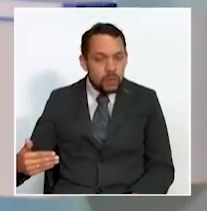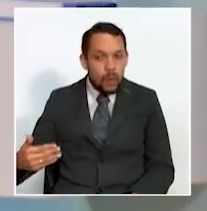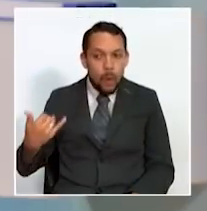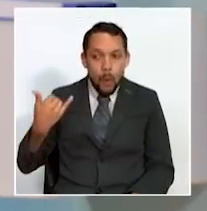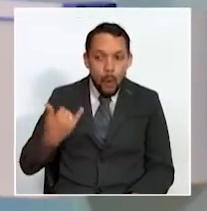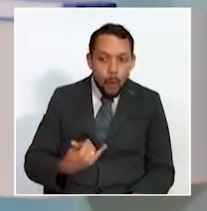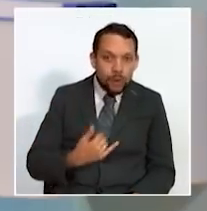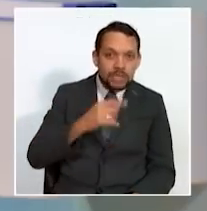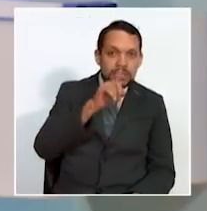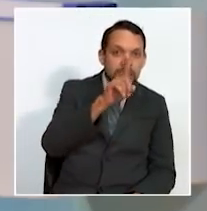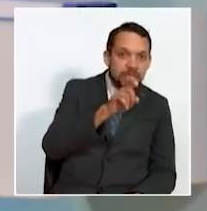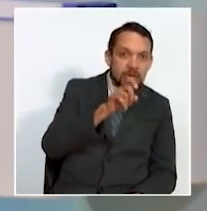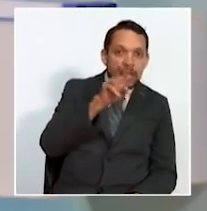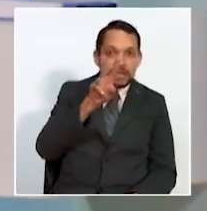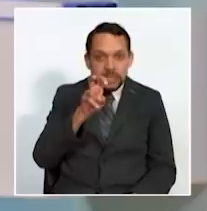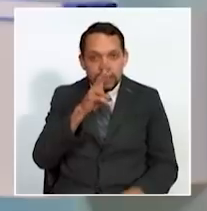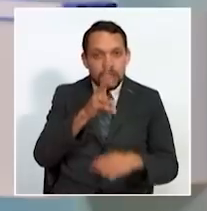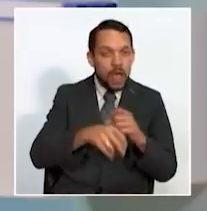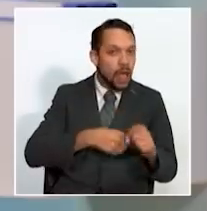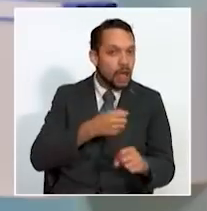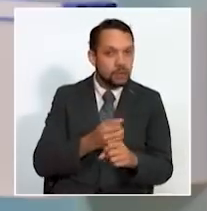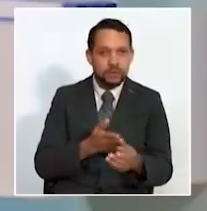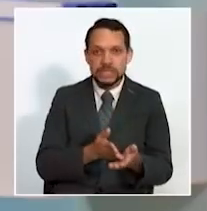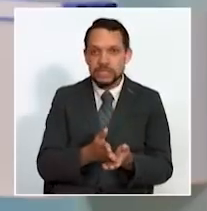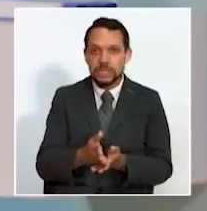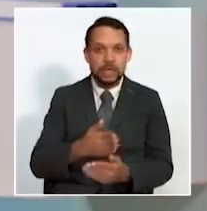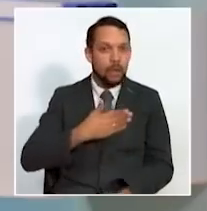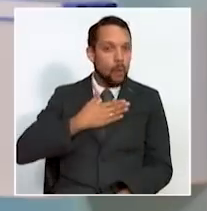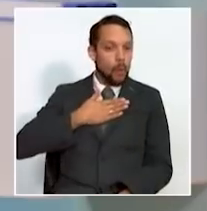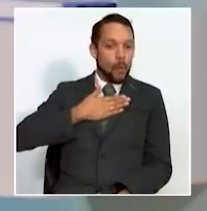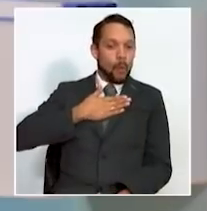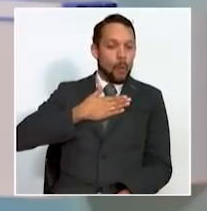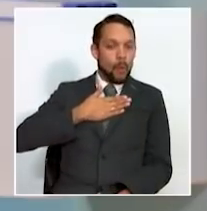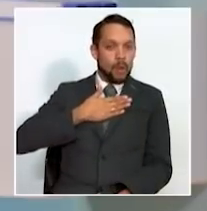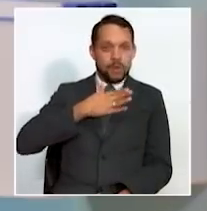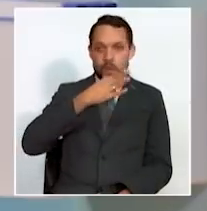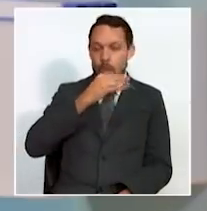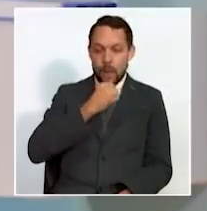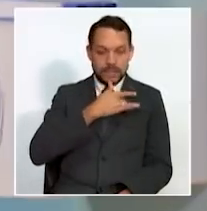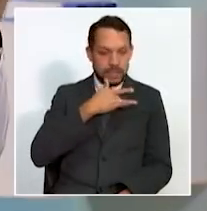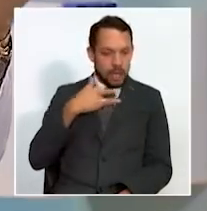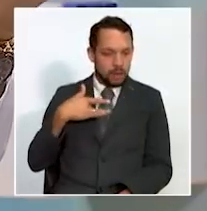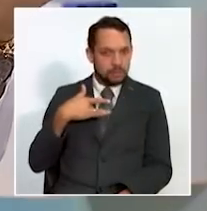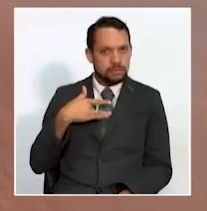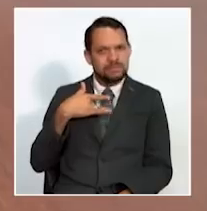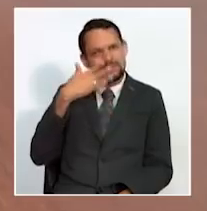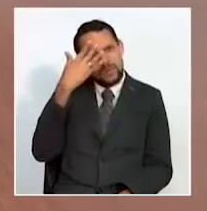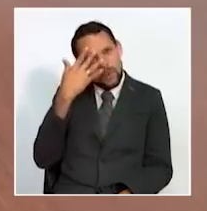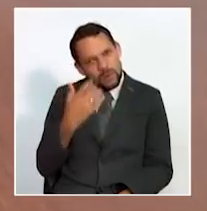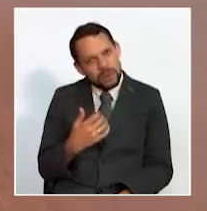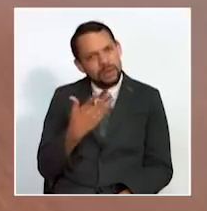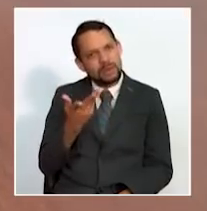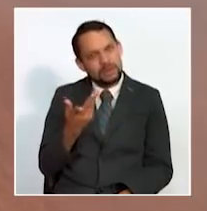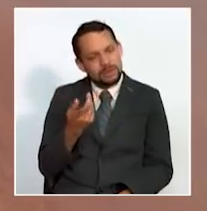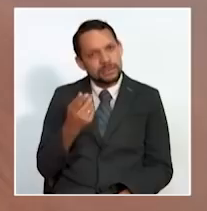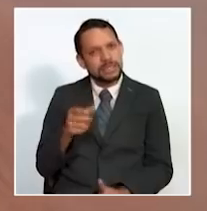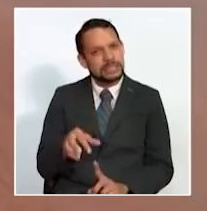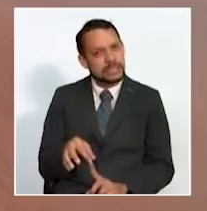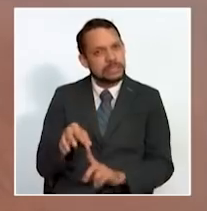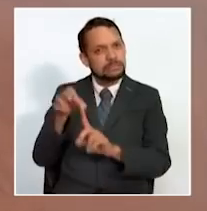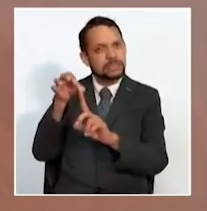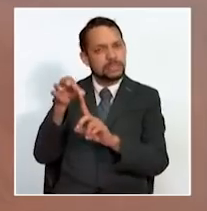67 años y sigo con asma y que no tengo cura. ¿Cómo enfocar eso? ¿Cómo ustedes que se han especializado en la